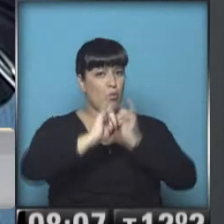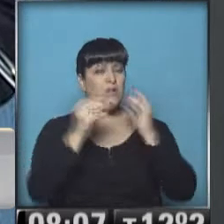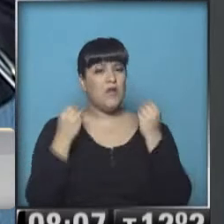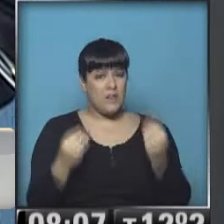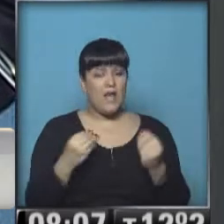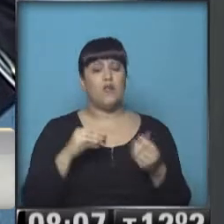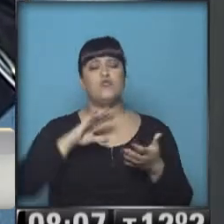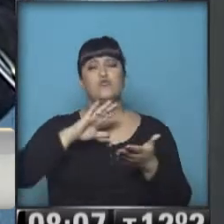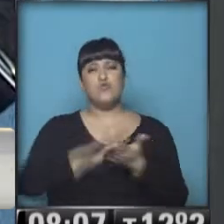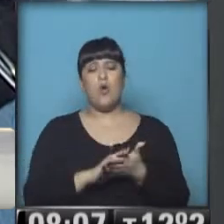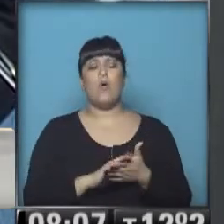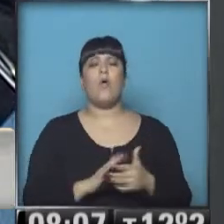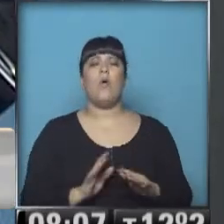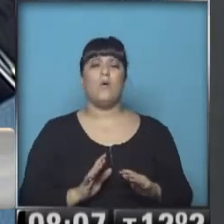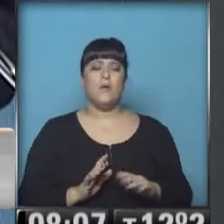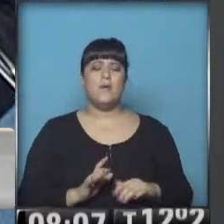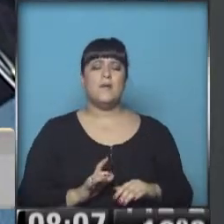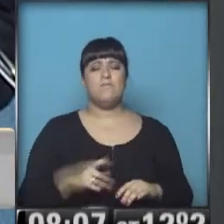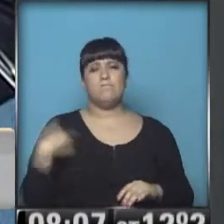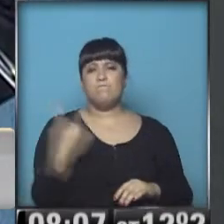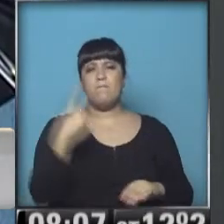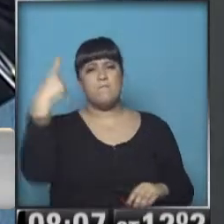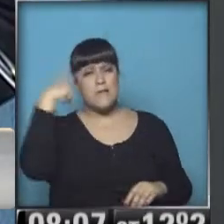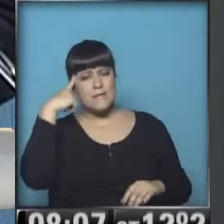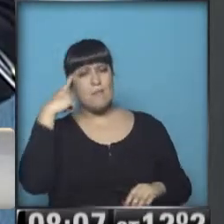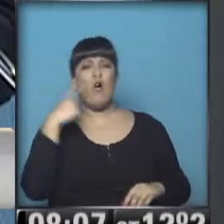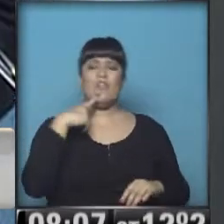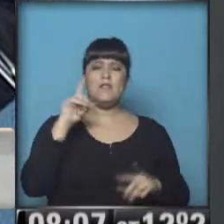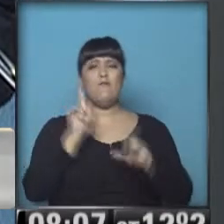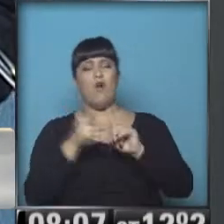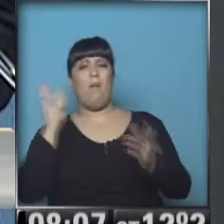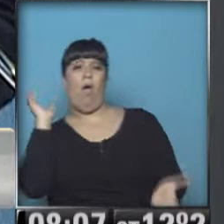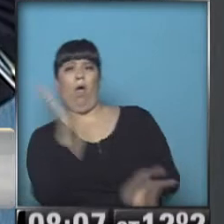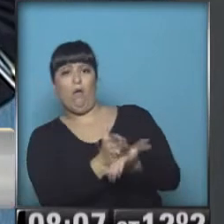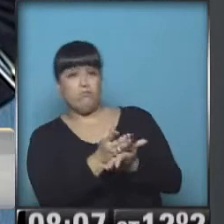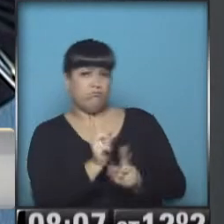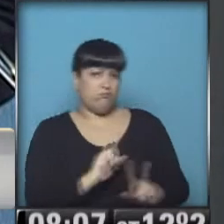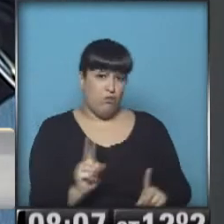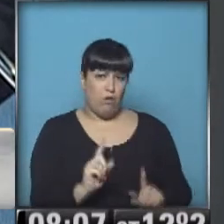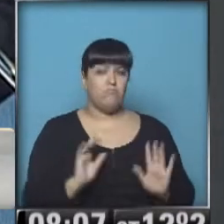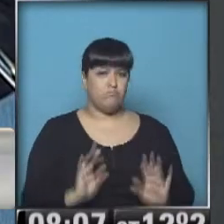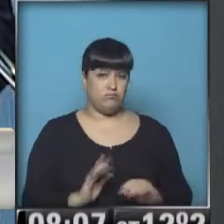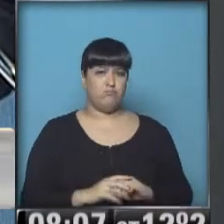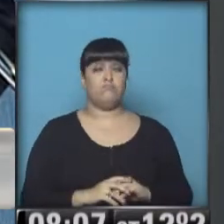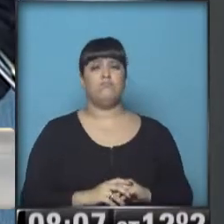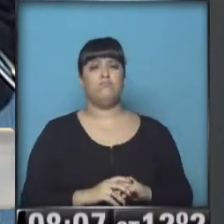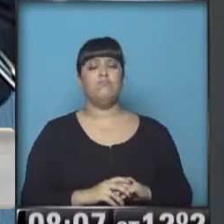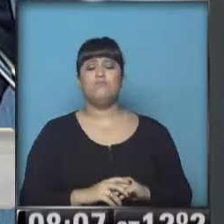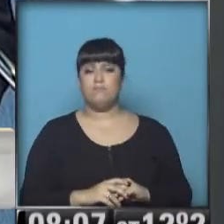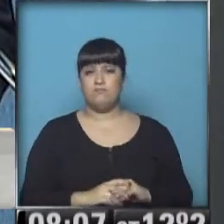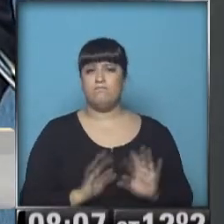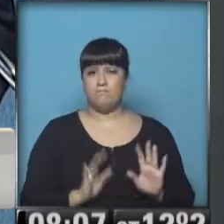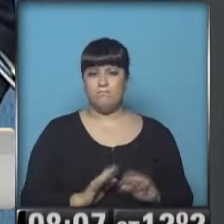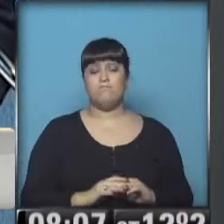concepto que siempre se habla es la no criminalización no de la despenalización no obstante lo cual